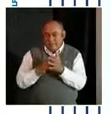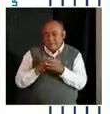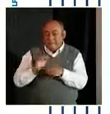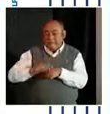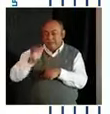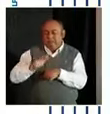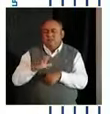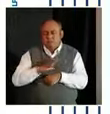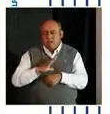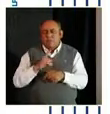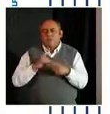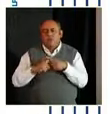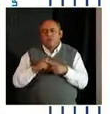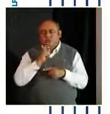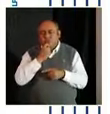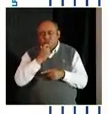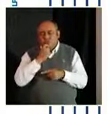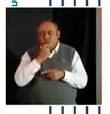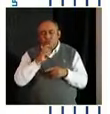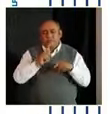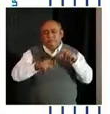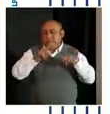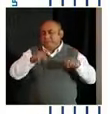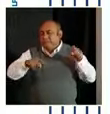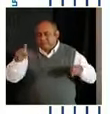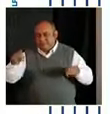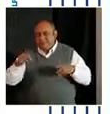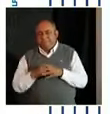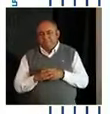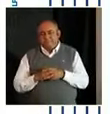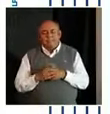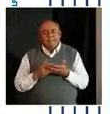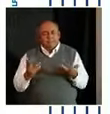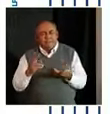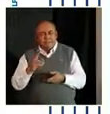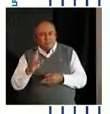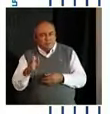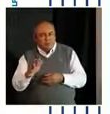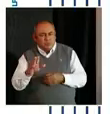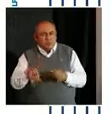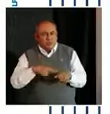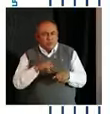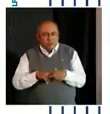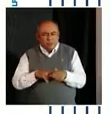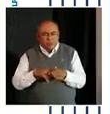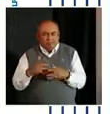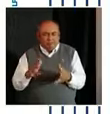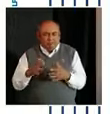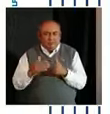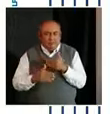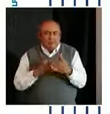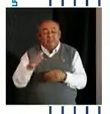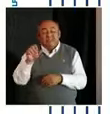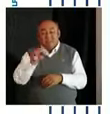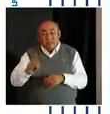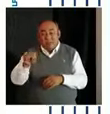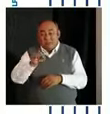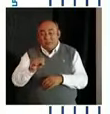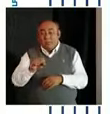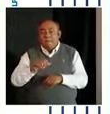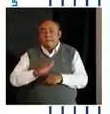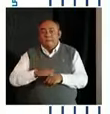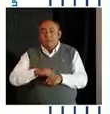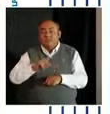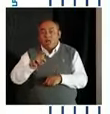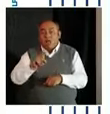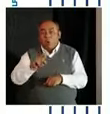con variaciones. En términos generales, los sábados se consume más agua que